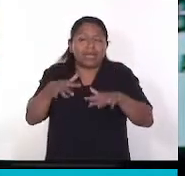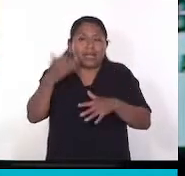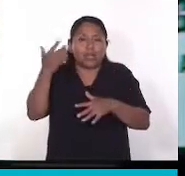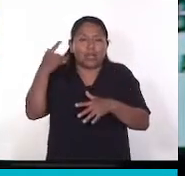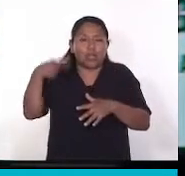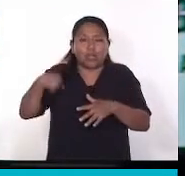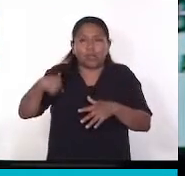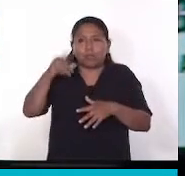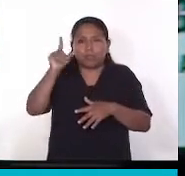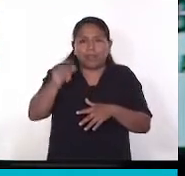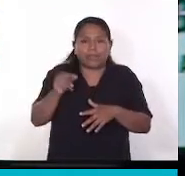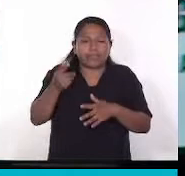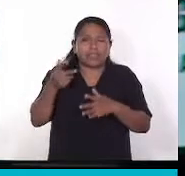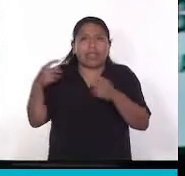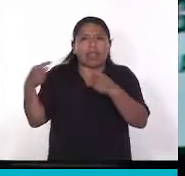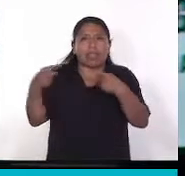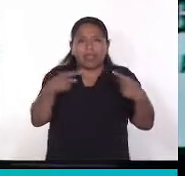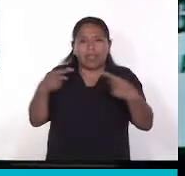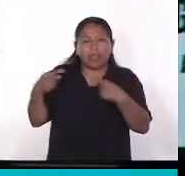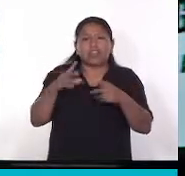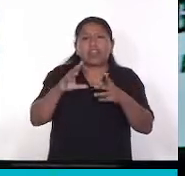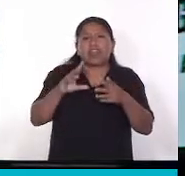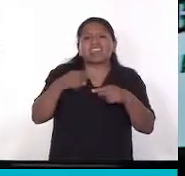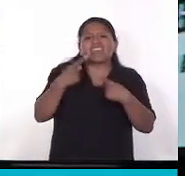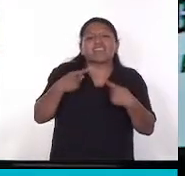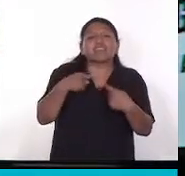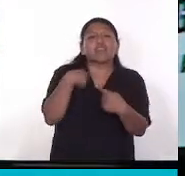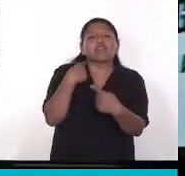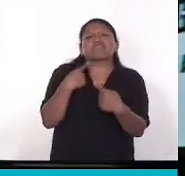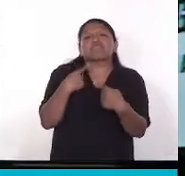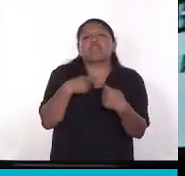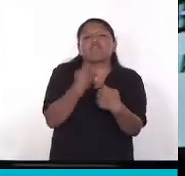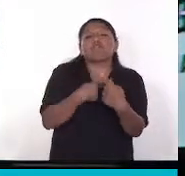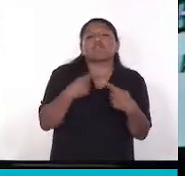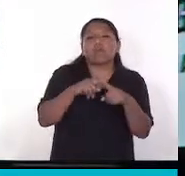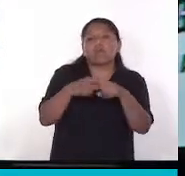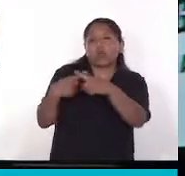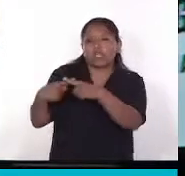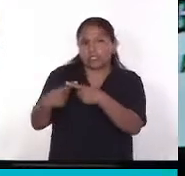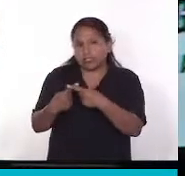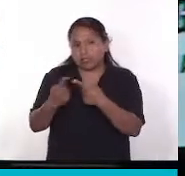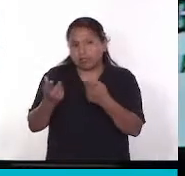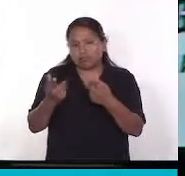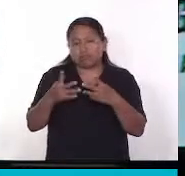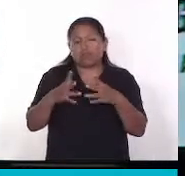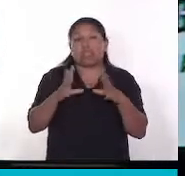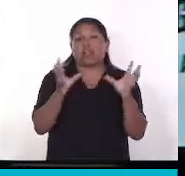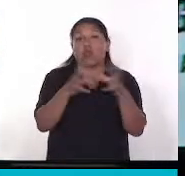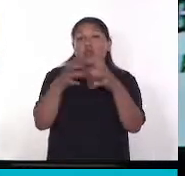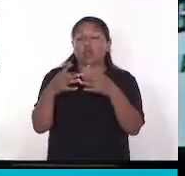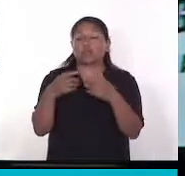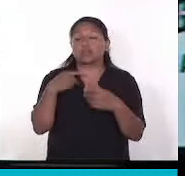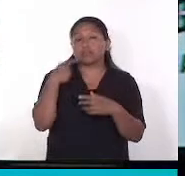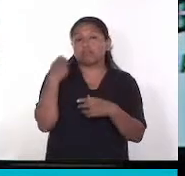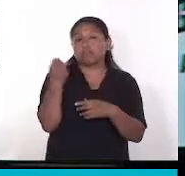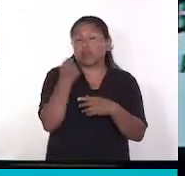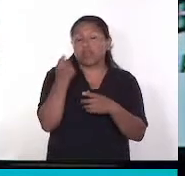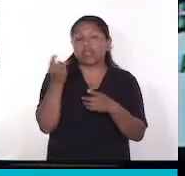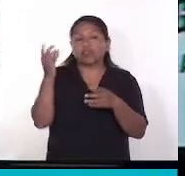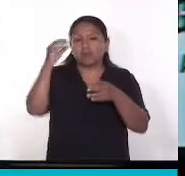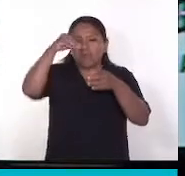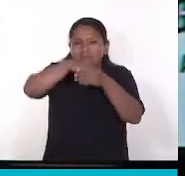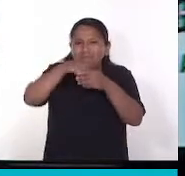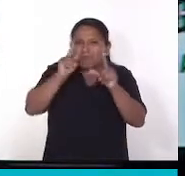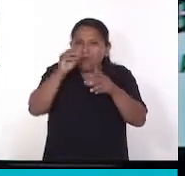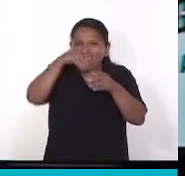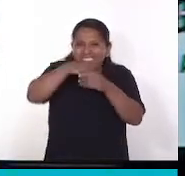discusiones muy severas entre las fuerzas políticas que integran esta legislatura, tanto entre los grandes bloques como al interior de esos bloques.